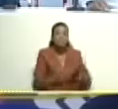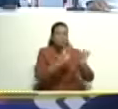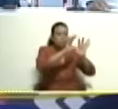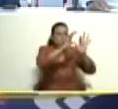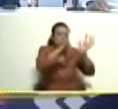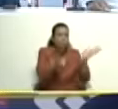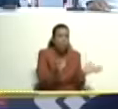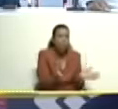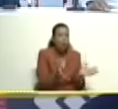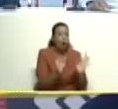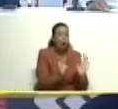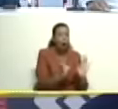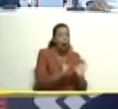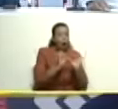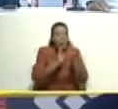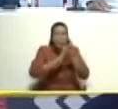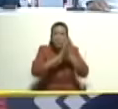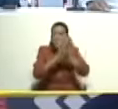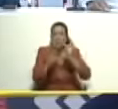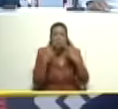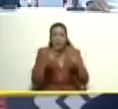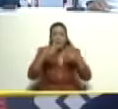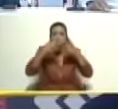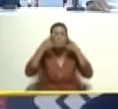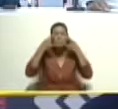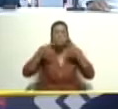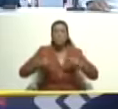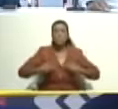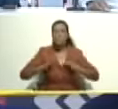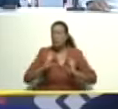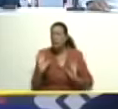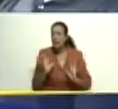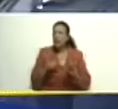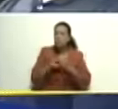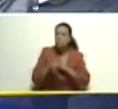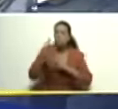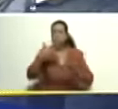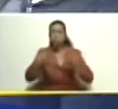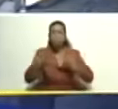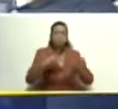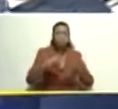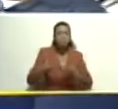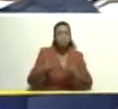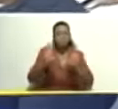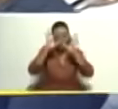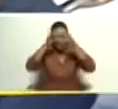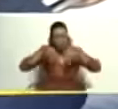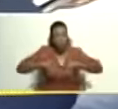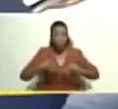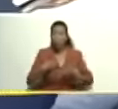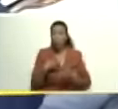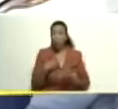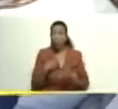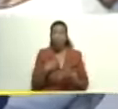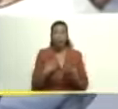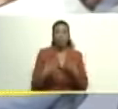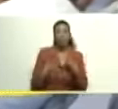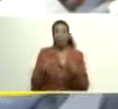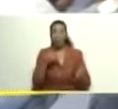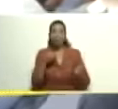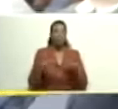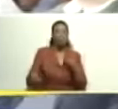Hicimos un tratamiento ejemplar en el mundo. Tenemos que autorreconocérnoslo, porque no todo puede ser